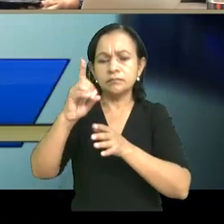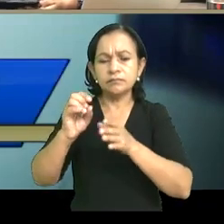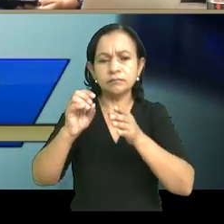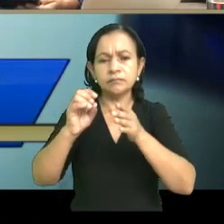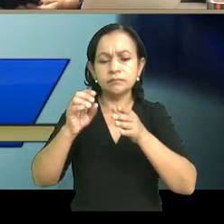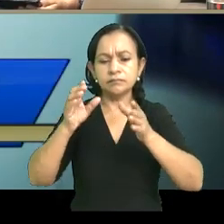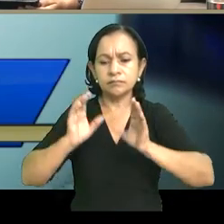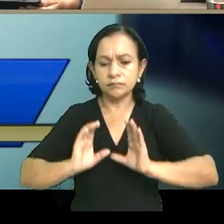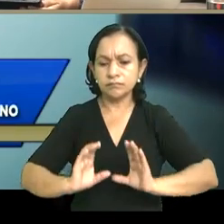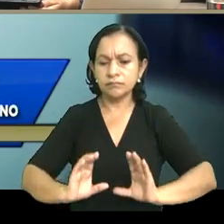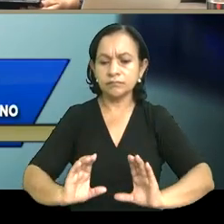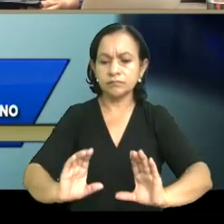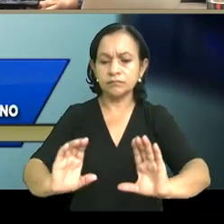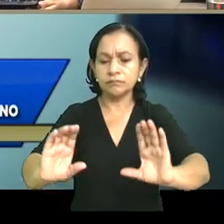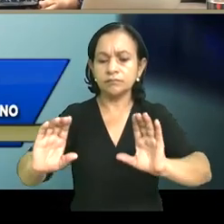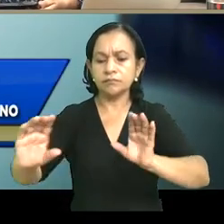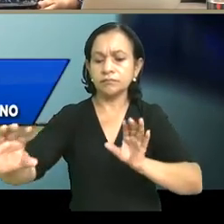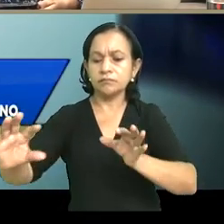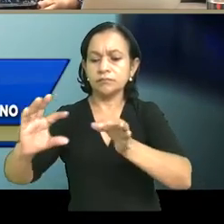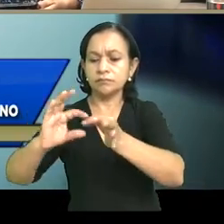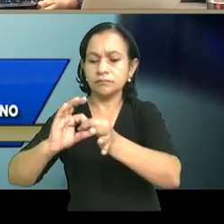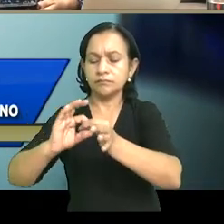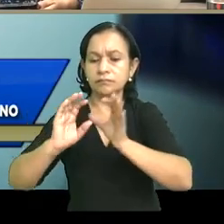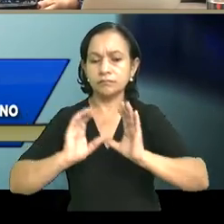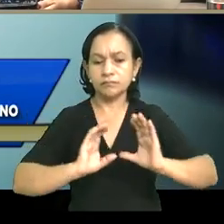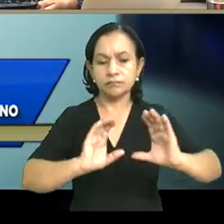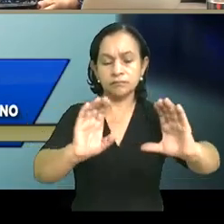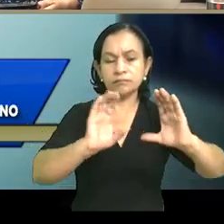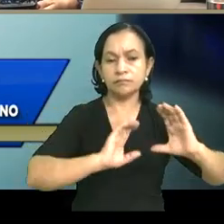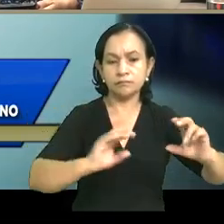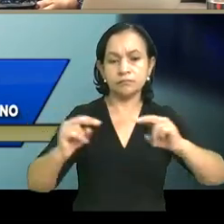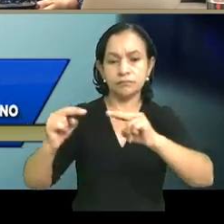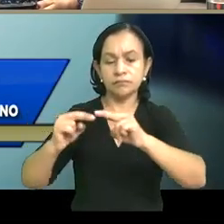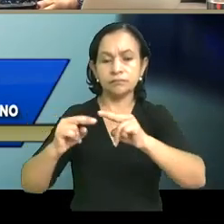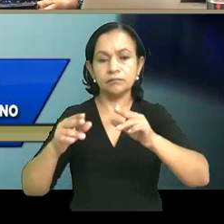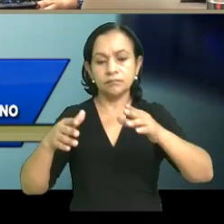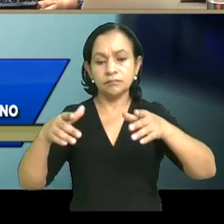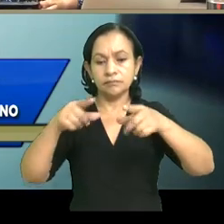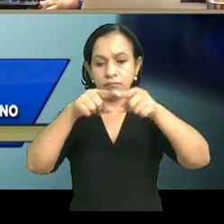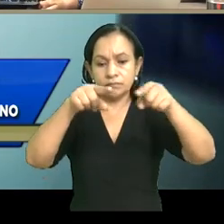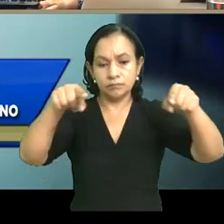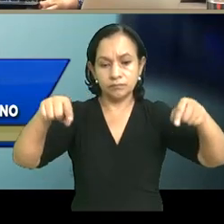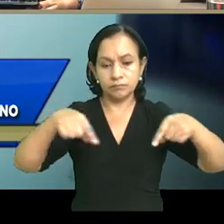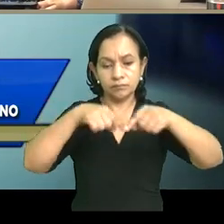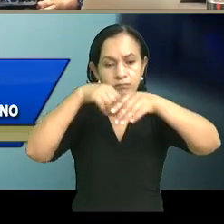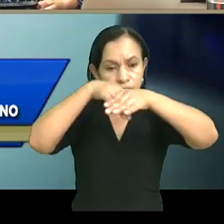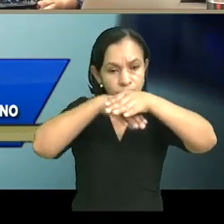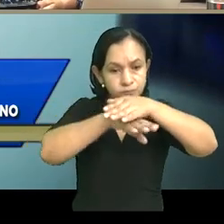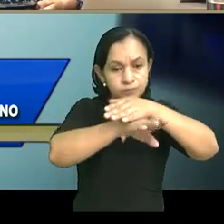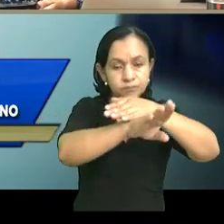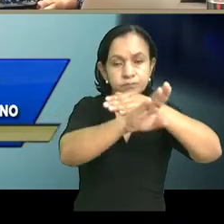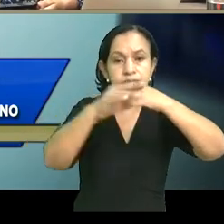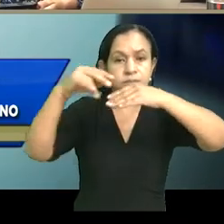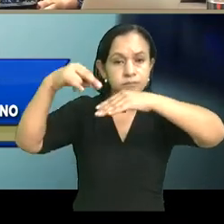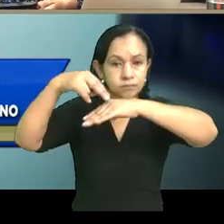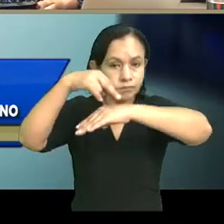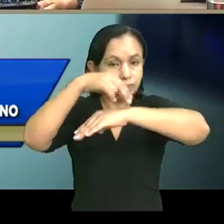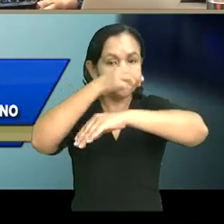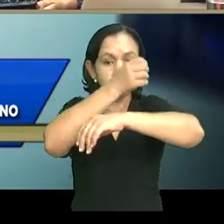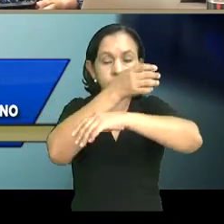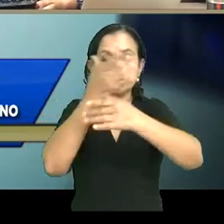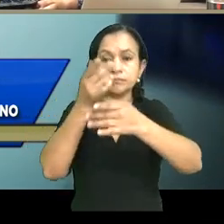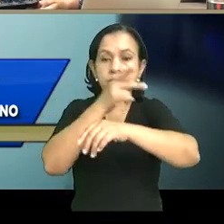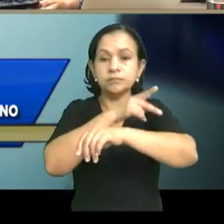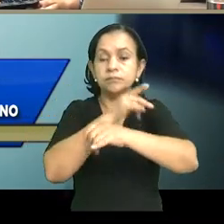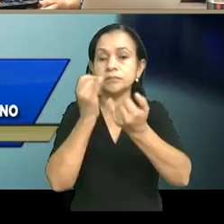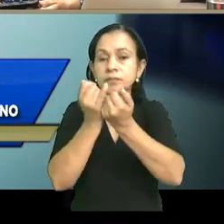infraestructuras en las calles, que unen las calles, los cajas puentes en las comunidades rurales, también se está haciendo